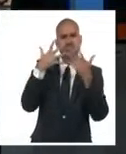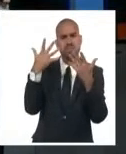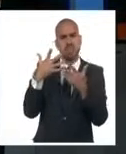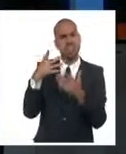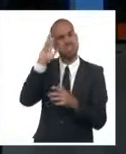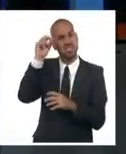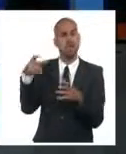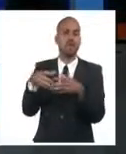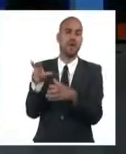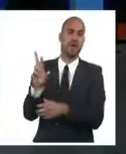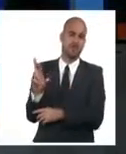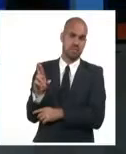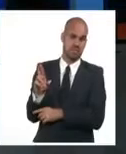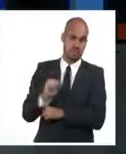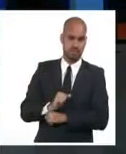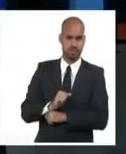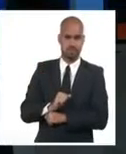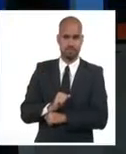conservadora.